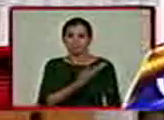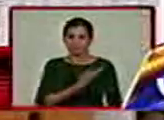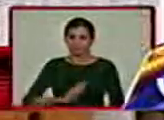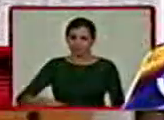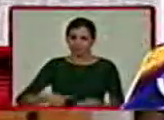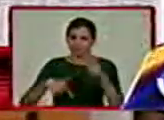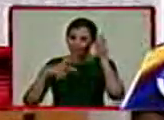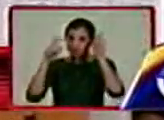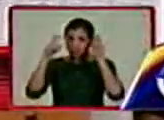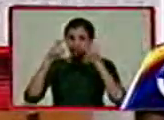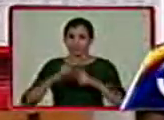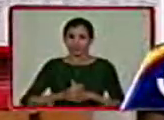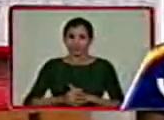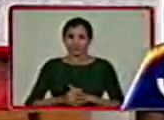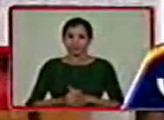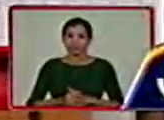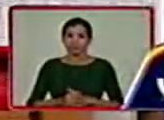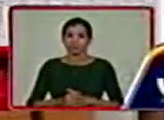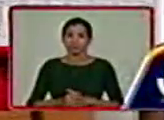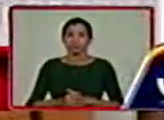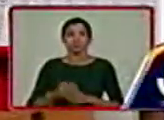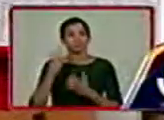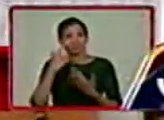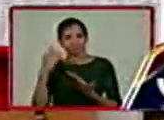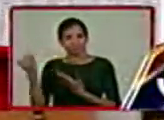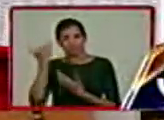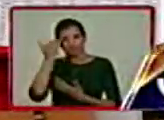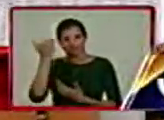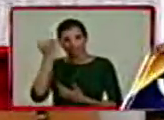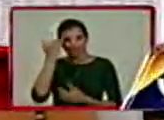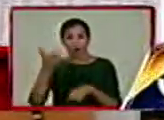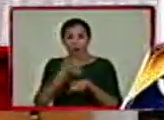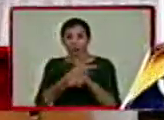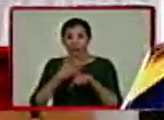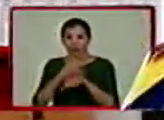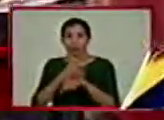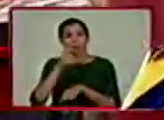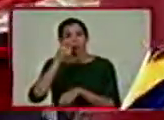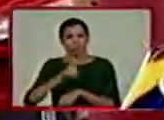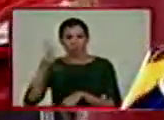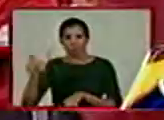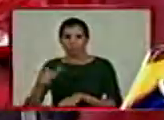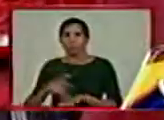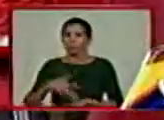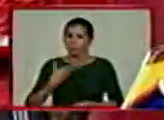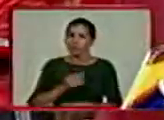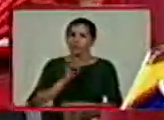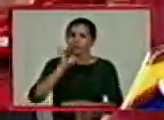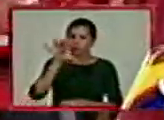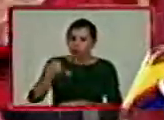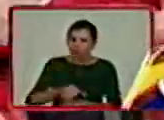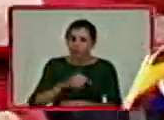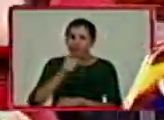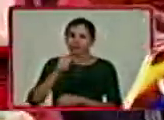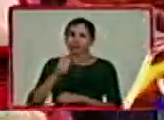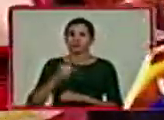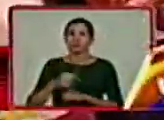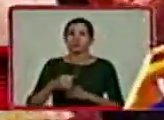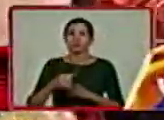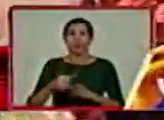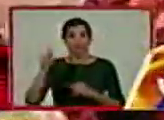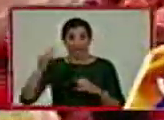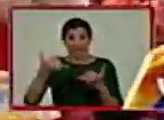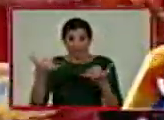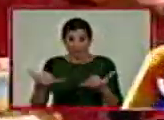Hugo Chávez. Por medio de estas iniciativas del gobierno bolivariano, el pueblo venezolano puede obtener estas fechas un ahorro más